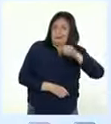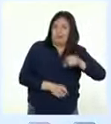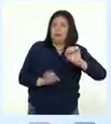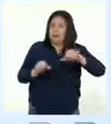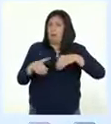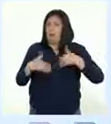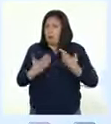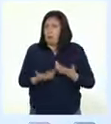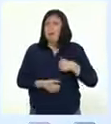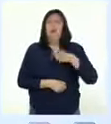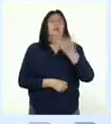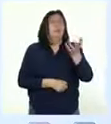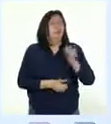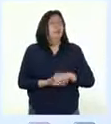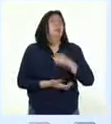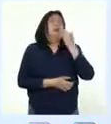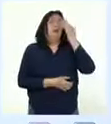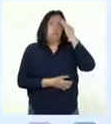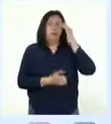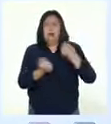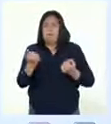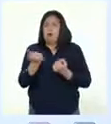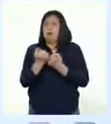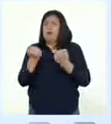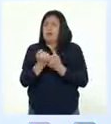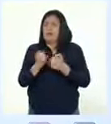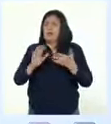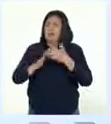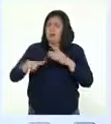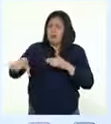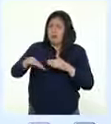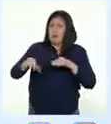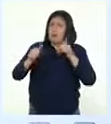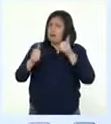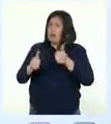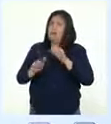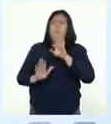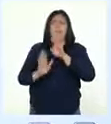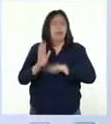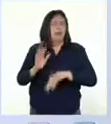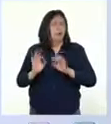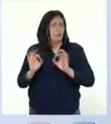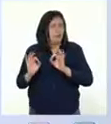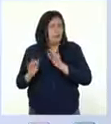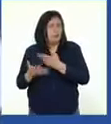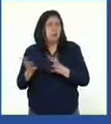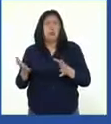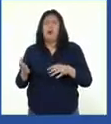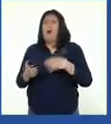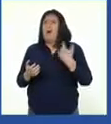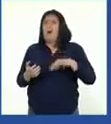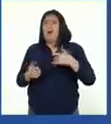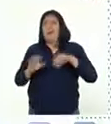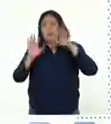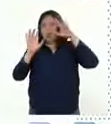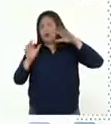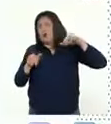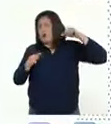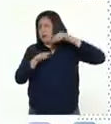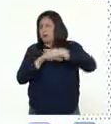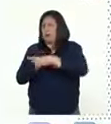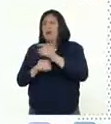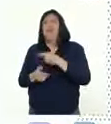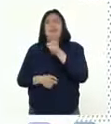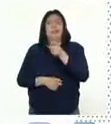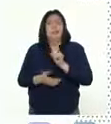niños pueden dar para que puedan contribuir a que sus localidades sean menos vulnerables frente a los desastres